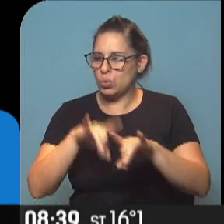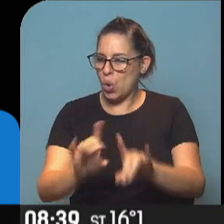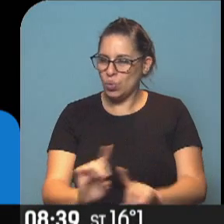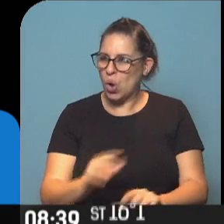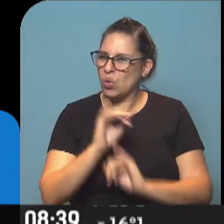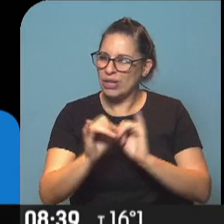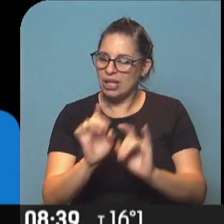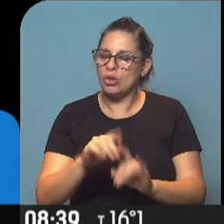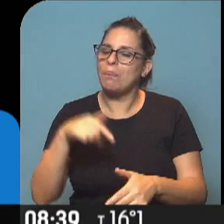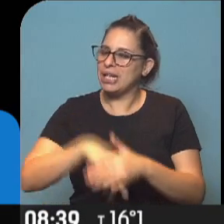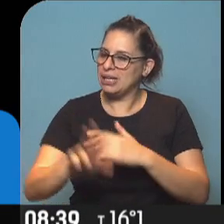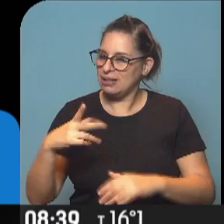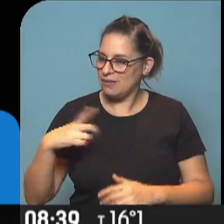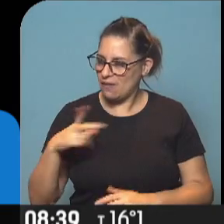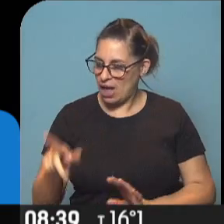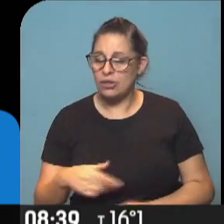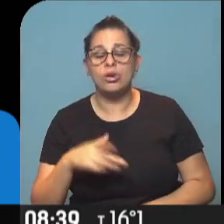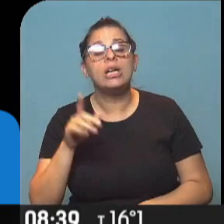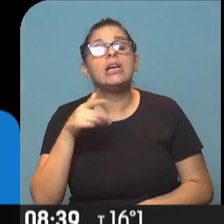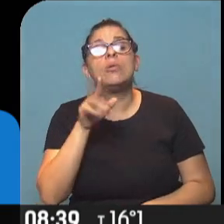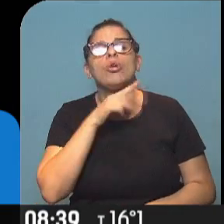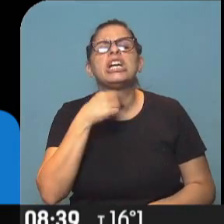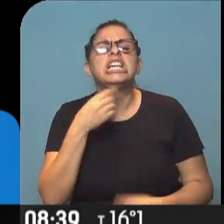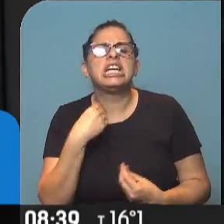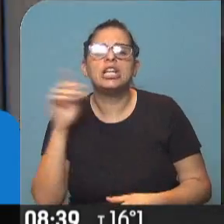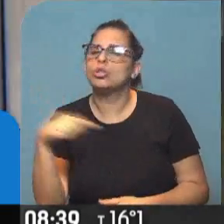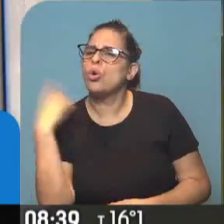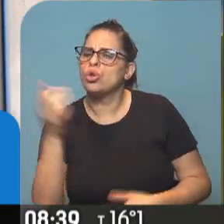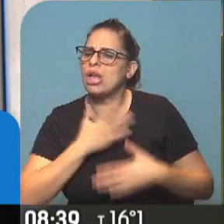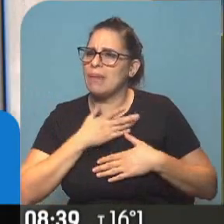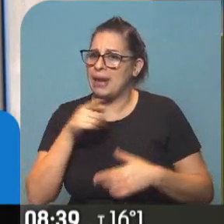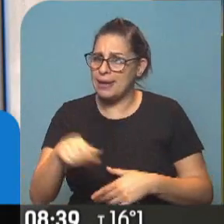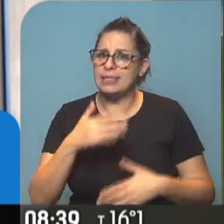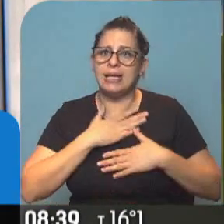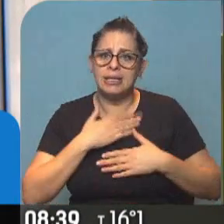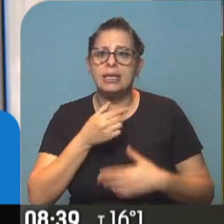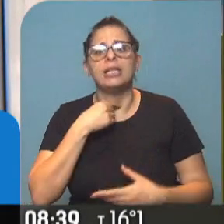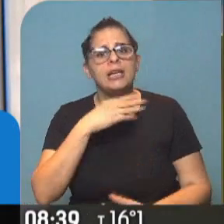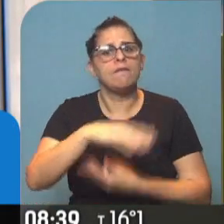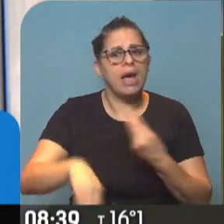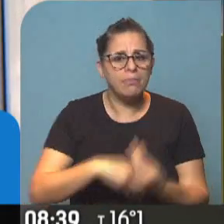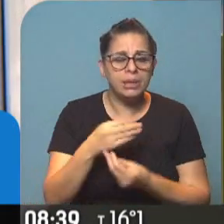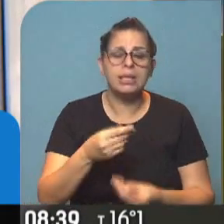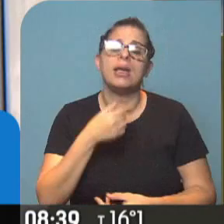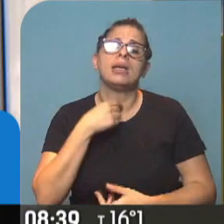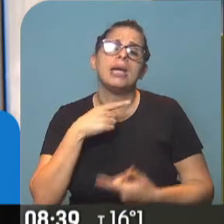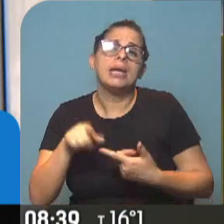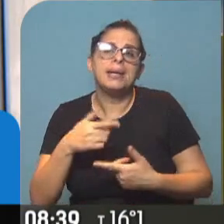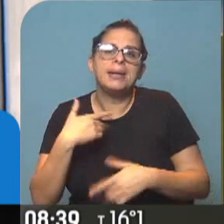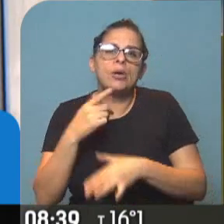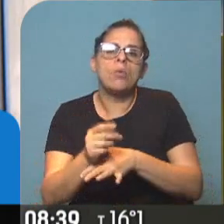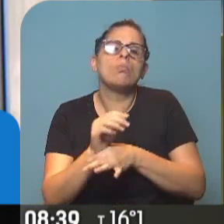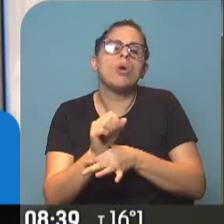bussiness ella quería eso que el amen que la quieran quería formar una familia quería ser